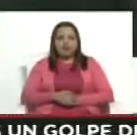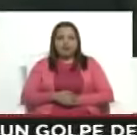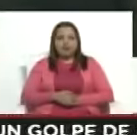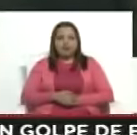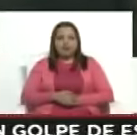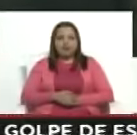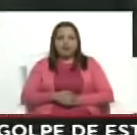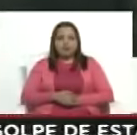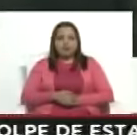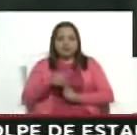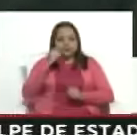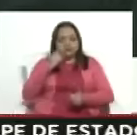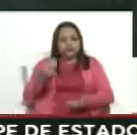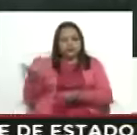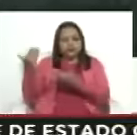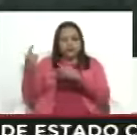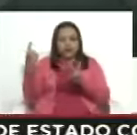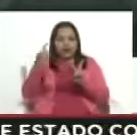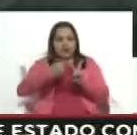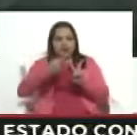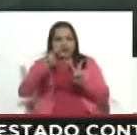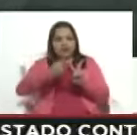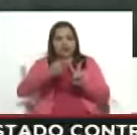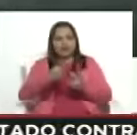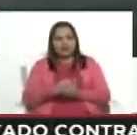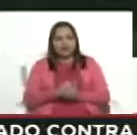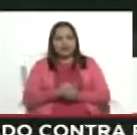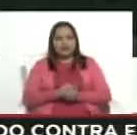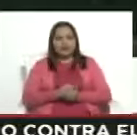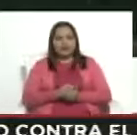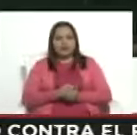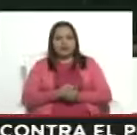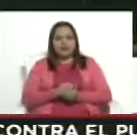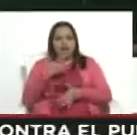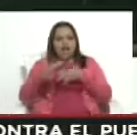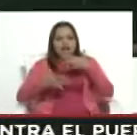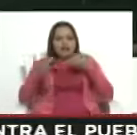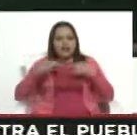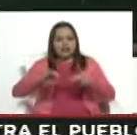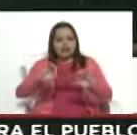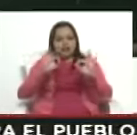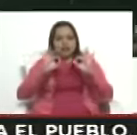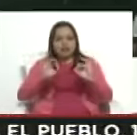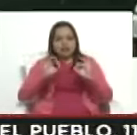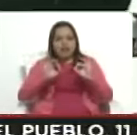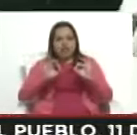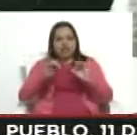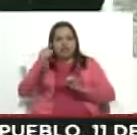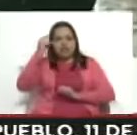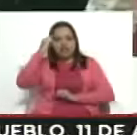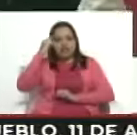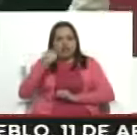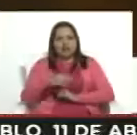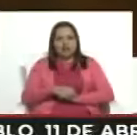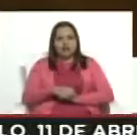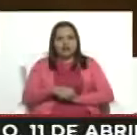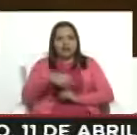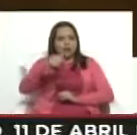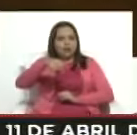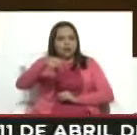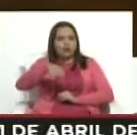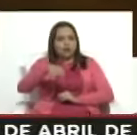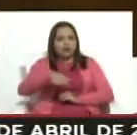Bien, han visto ustedes a través de Venezolana de Televisión, pues esta sesión especial del bueno, día que se de hoy, discurso, donde